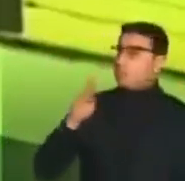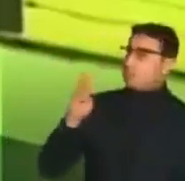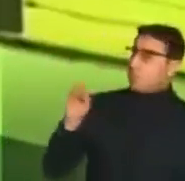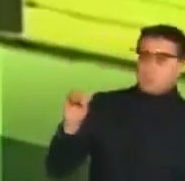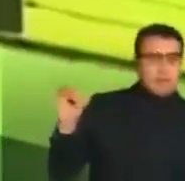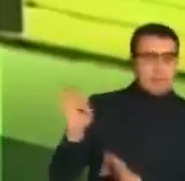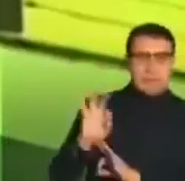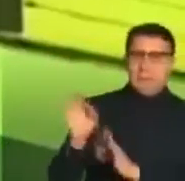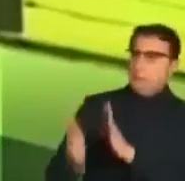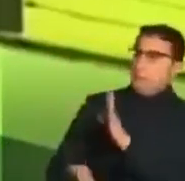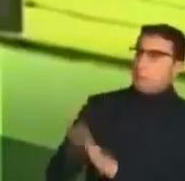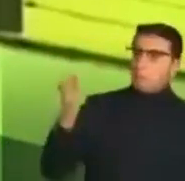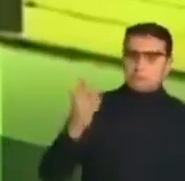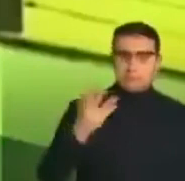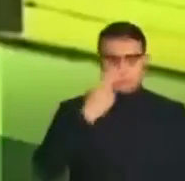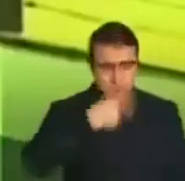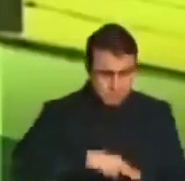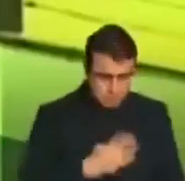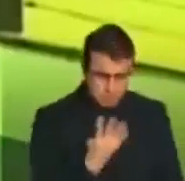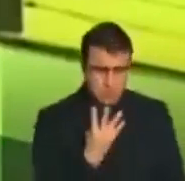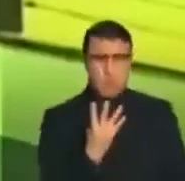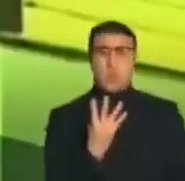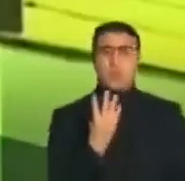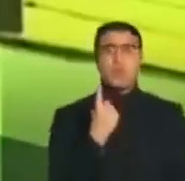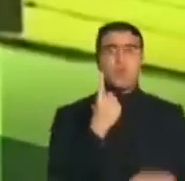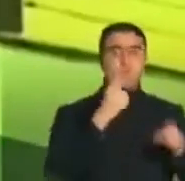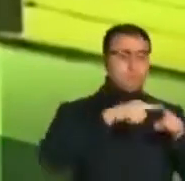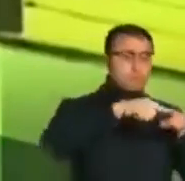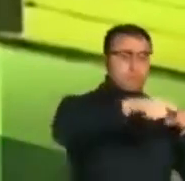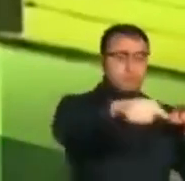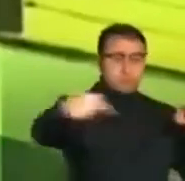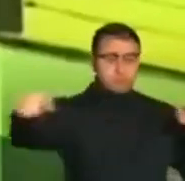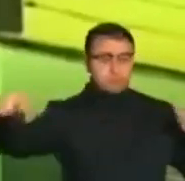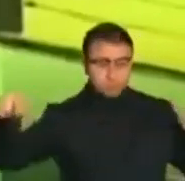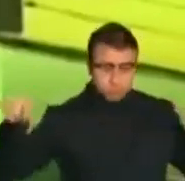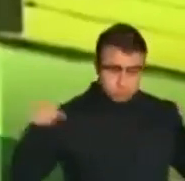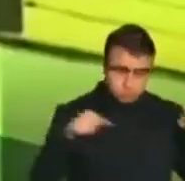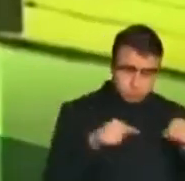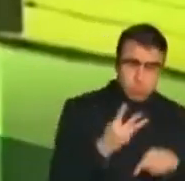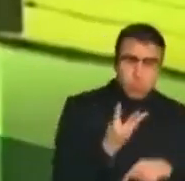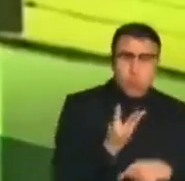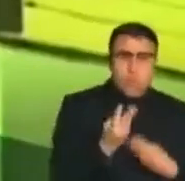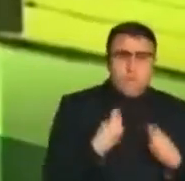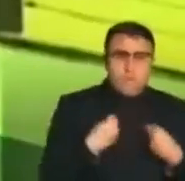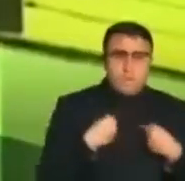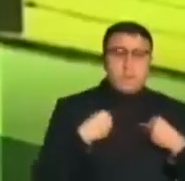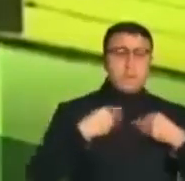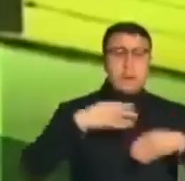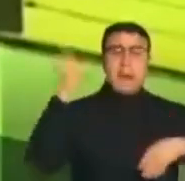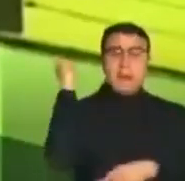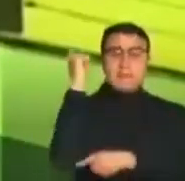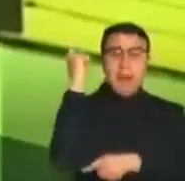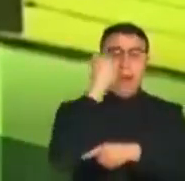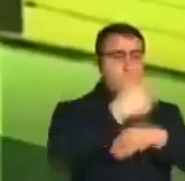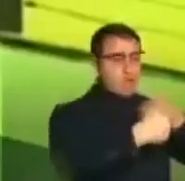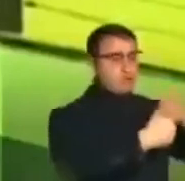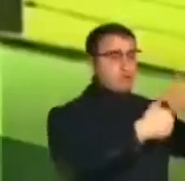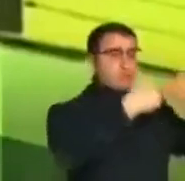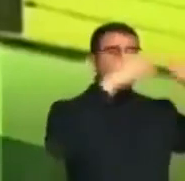2, 3, 4 a veces, en un cuarto a medio caer, con tablas, con tejas que